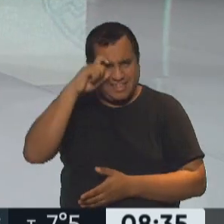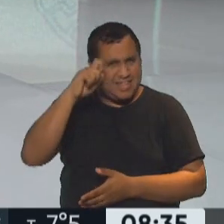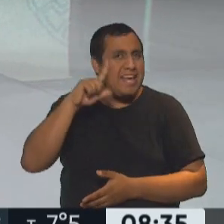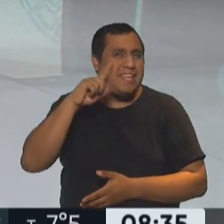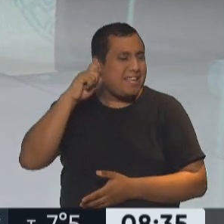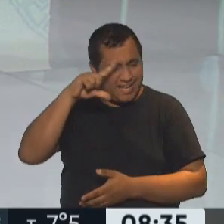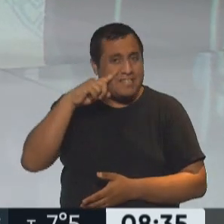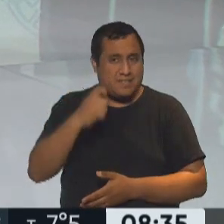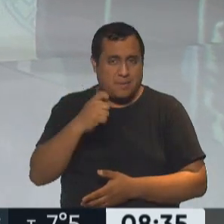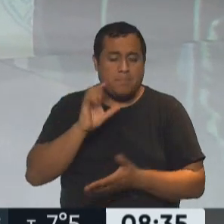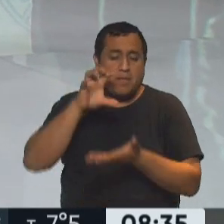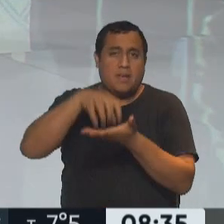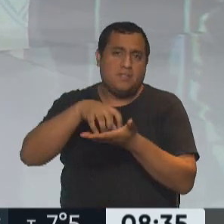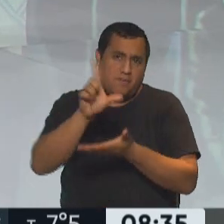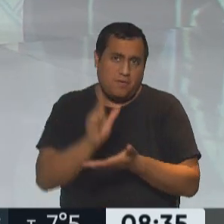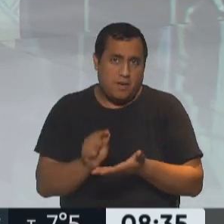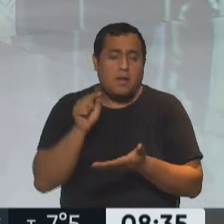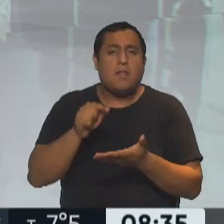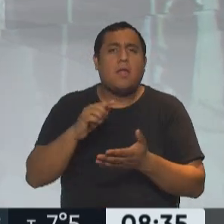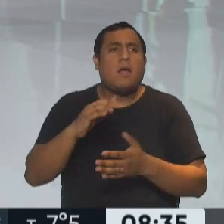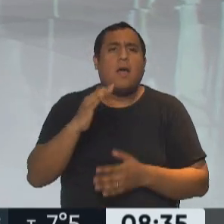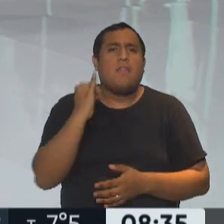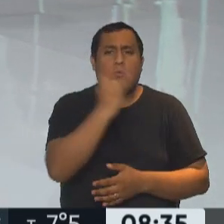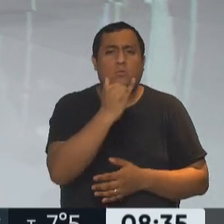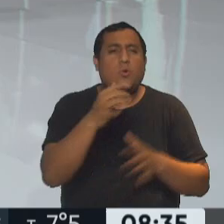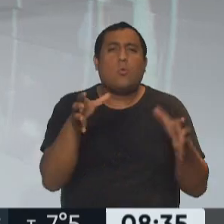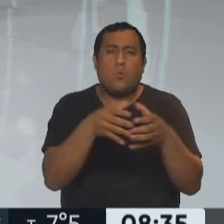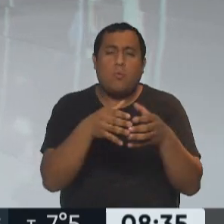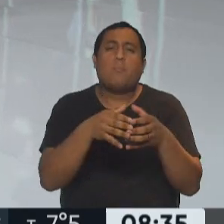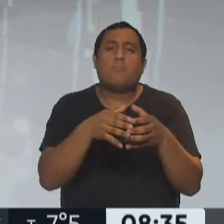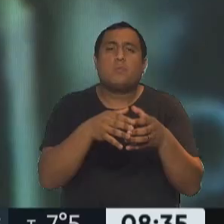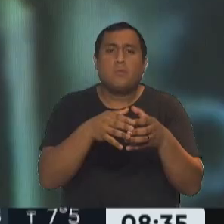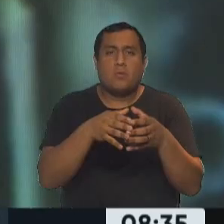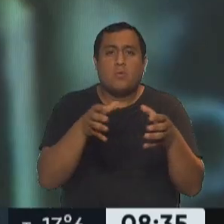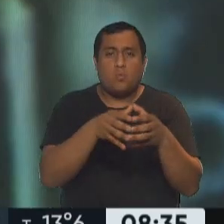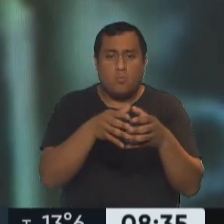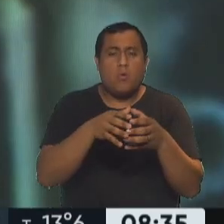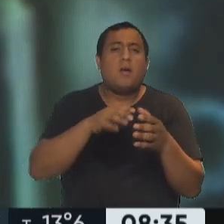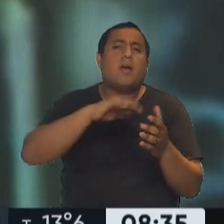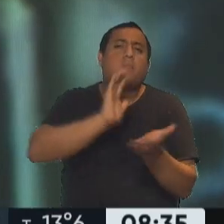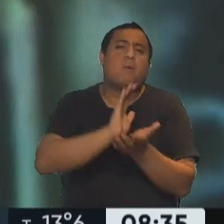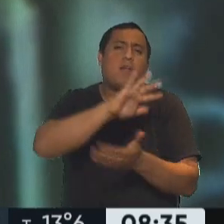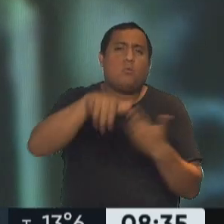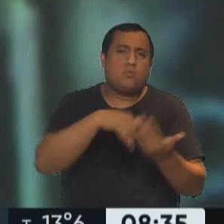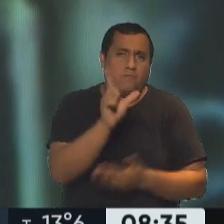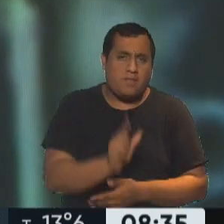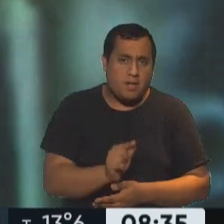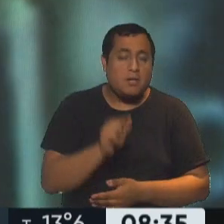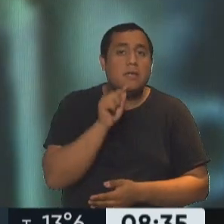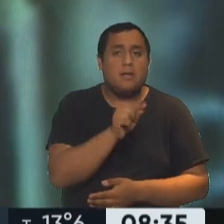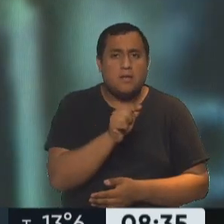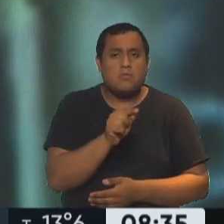La Agencia Federal de Inteligencia denunció ayer a este grupo conocido como Revolución Federal a partir de lo que se detectó